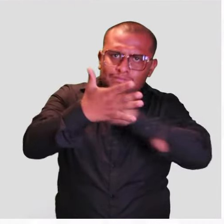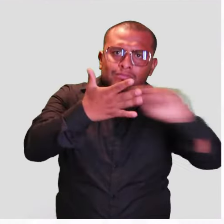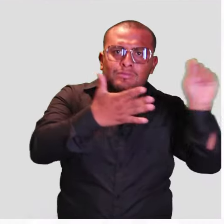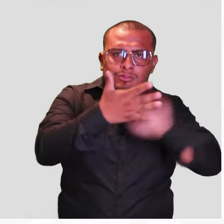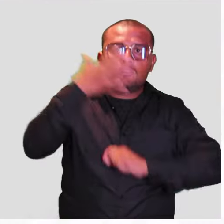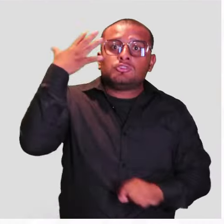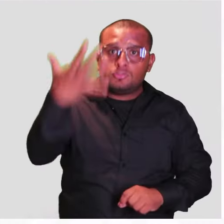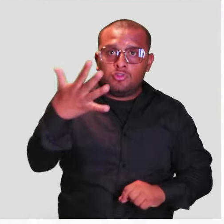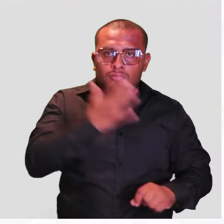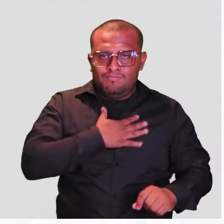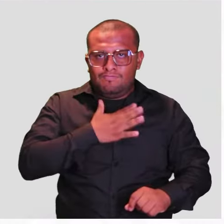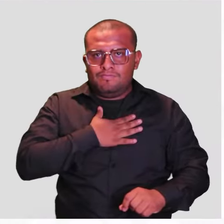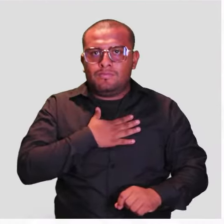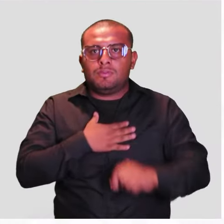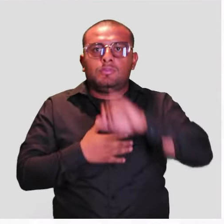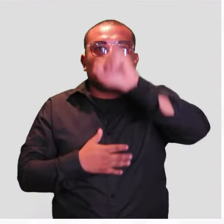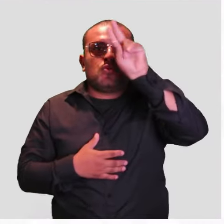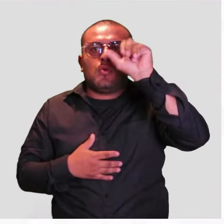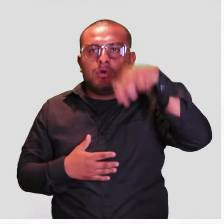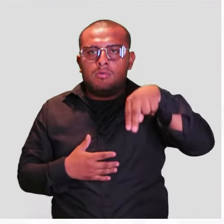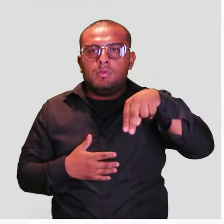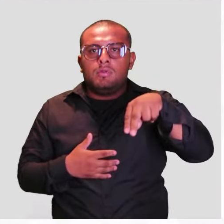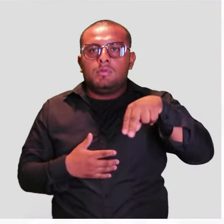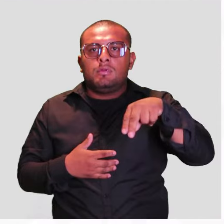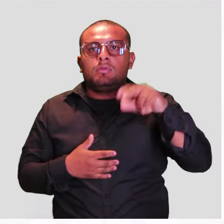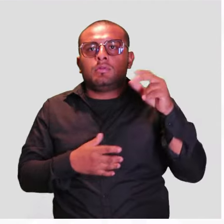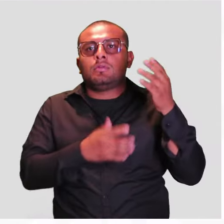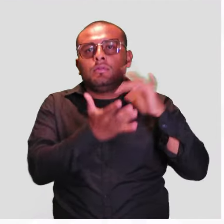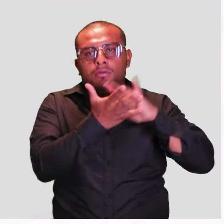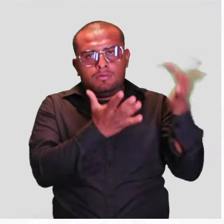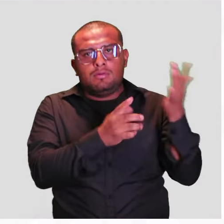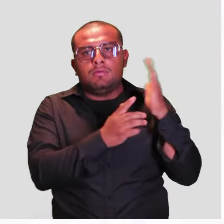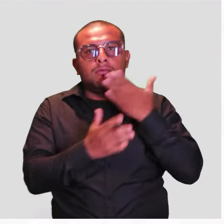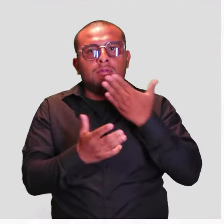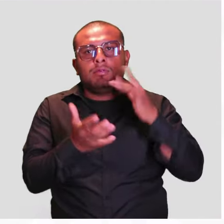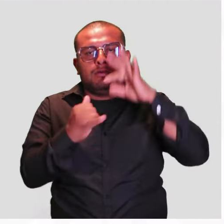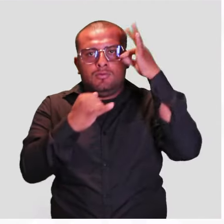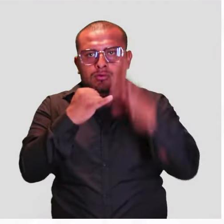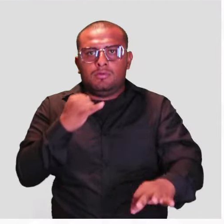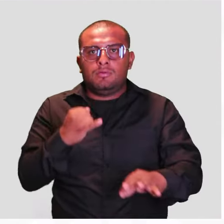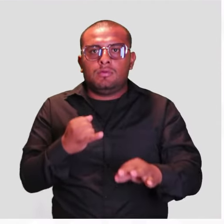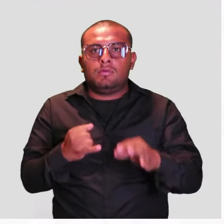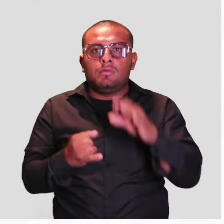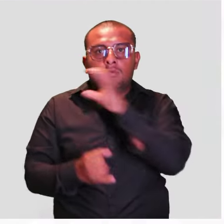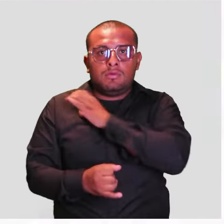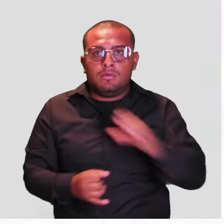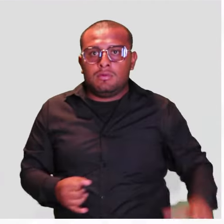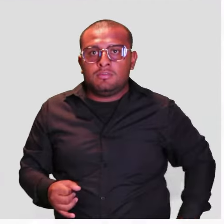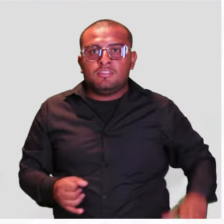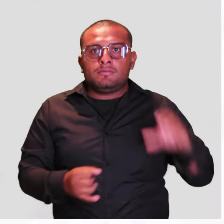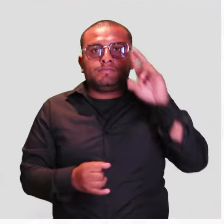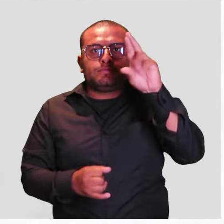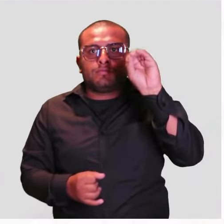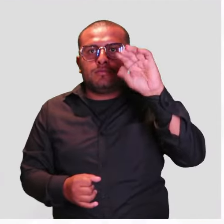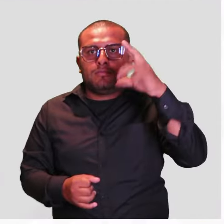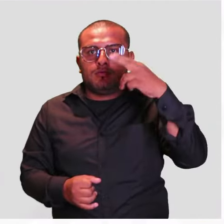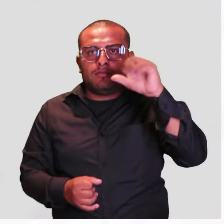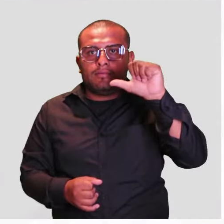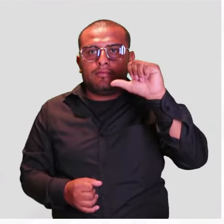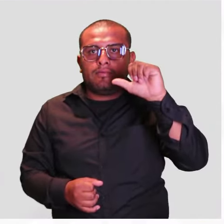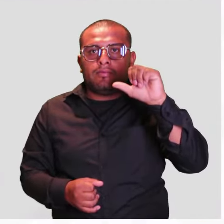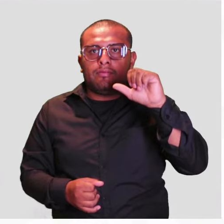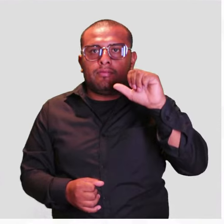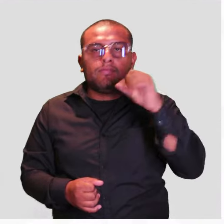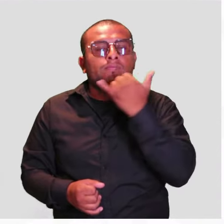Gracias, candidato Juan Alvarado Navarrete. Y cedemos el uso de la voz al candidato Roberto Cabrera Valencia, del Partido Acción